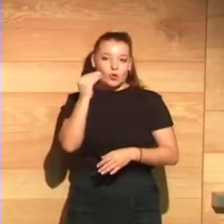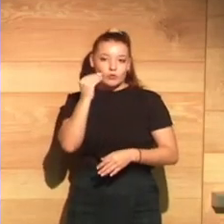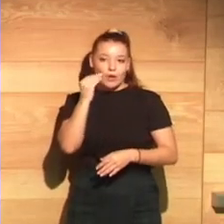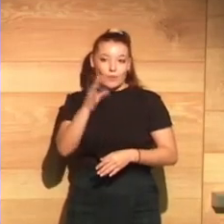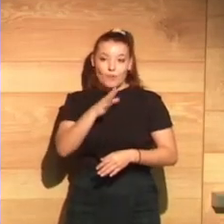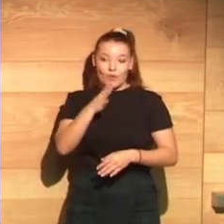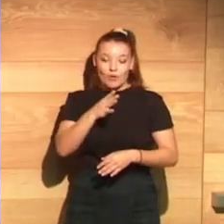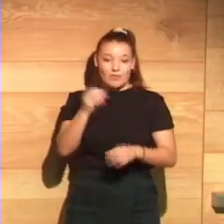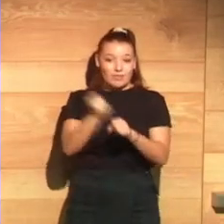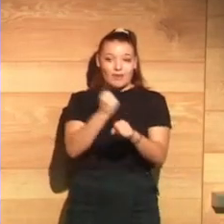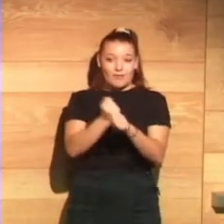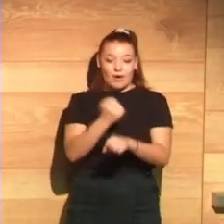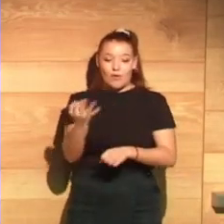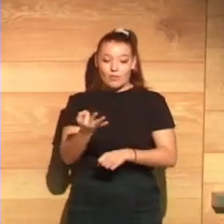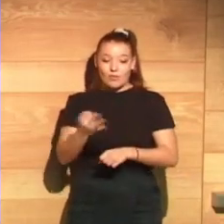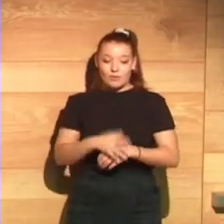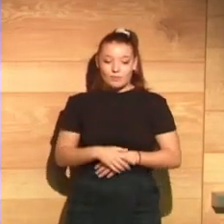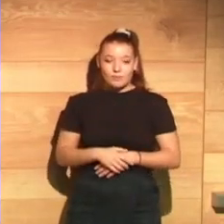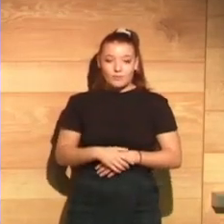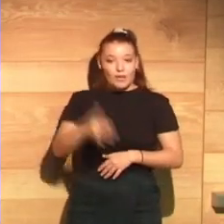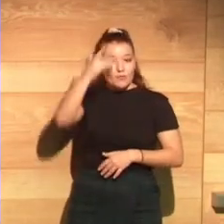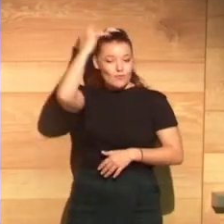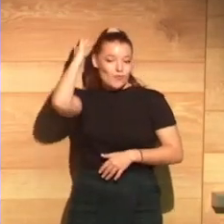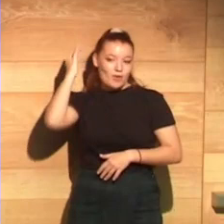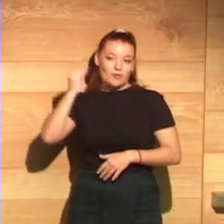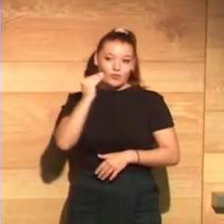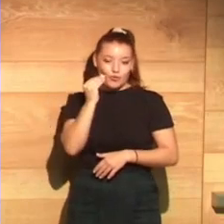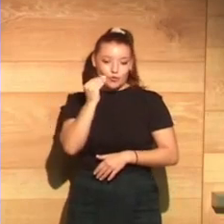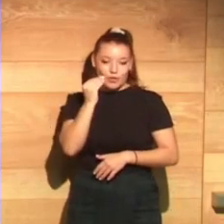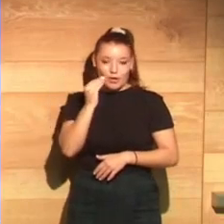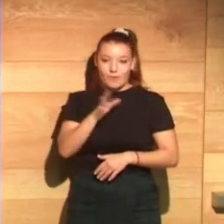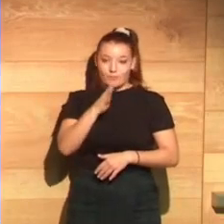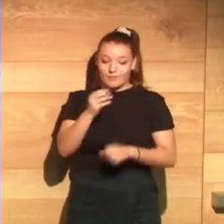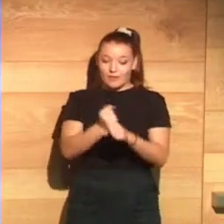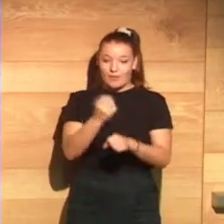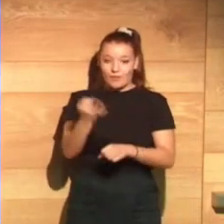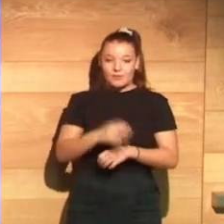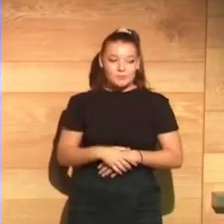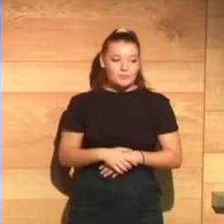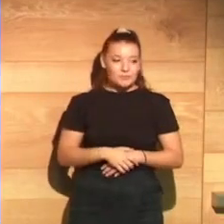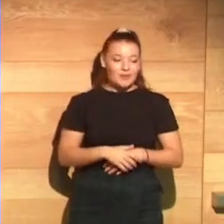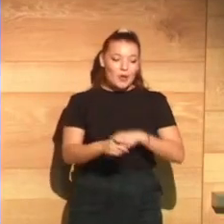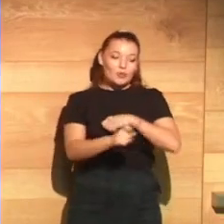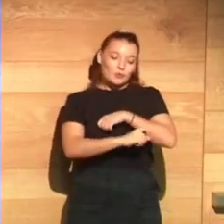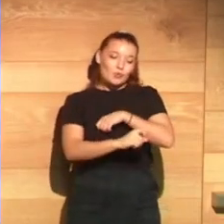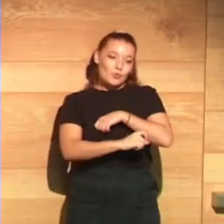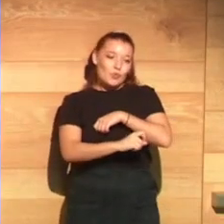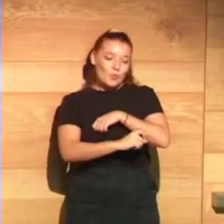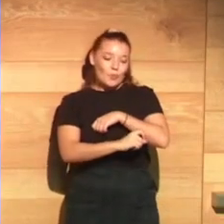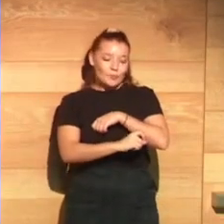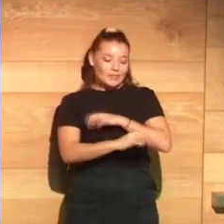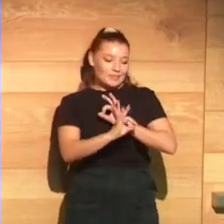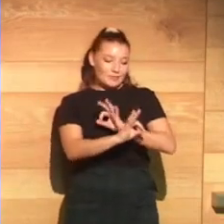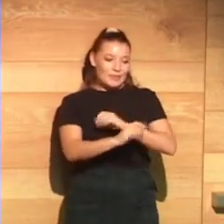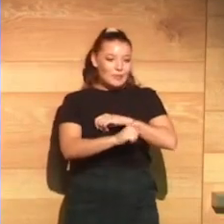que era la rubia tonta para tener trabajo, ¿no? Eso es tremenda esa parte. Claro, esto fue una trampa, la